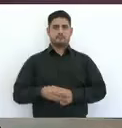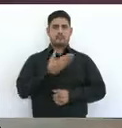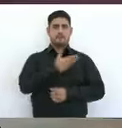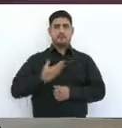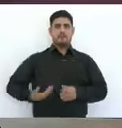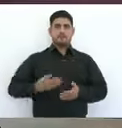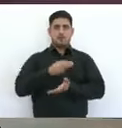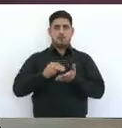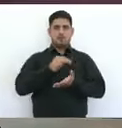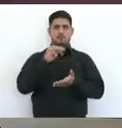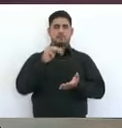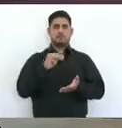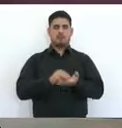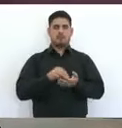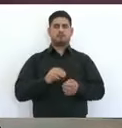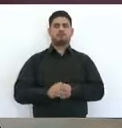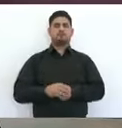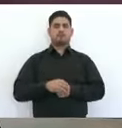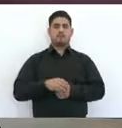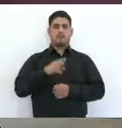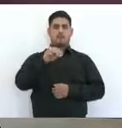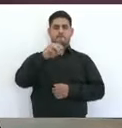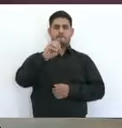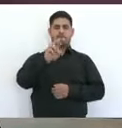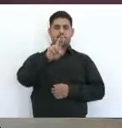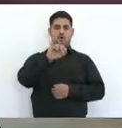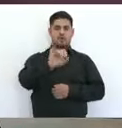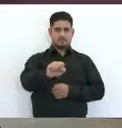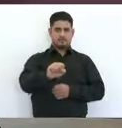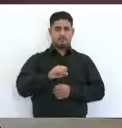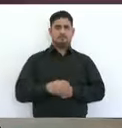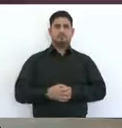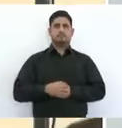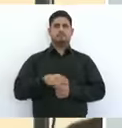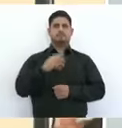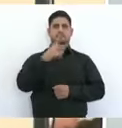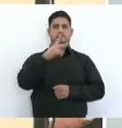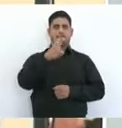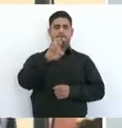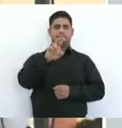Presidente Municipal de Mori, Chihuahua, Perla Gacela López Pérez.